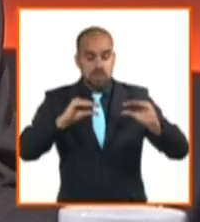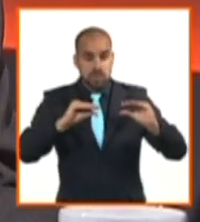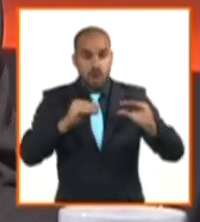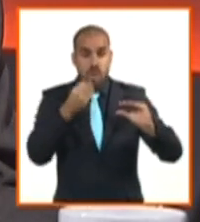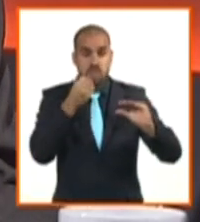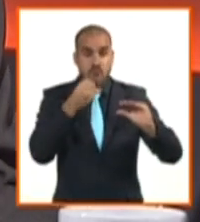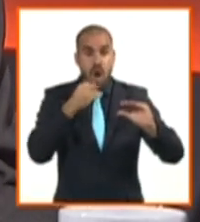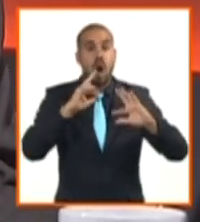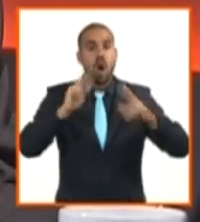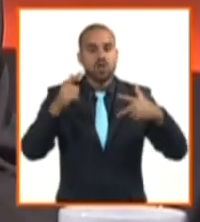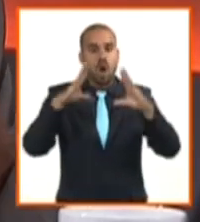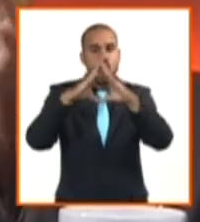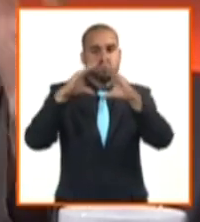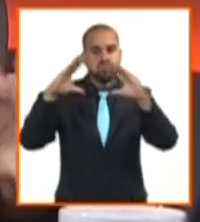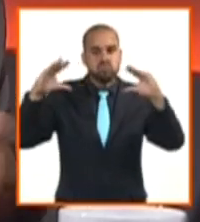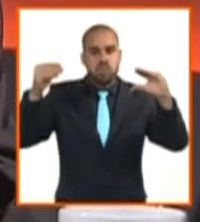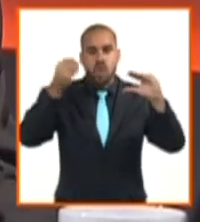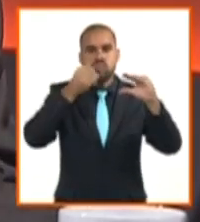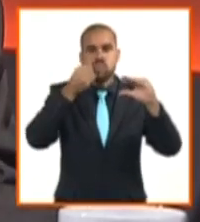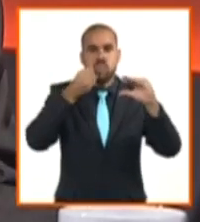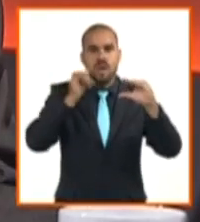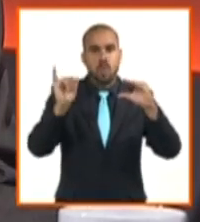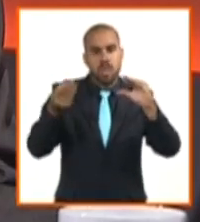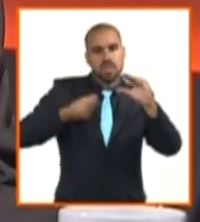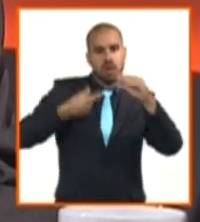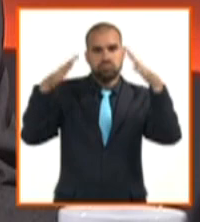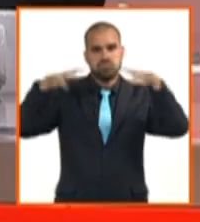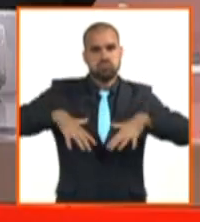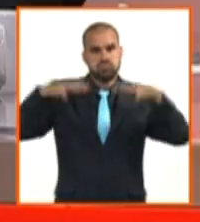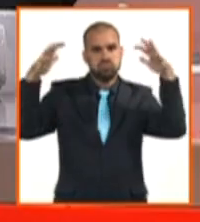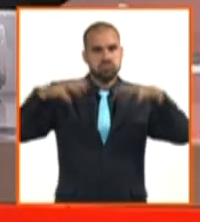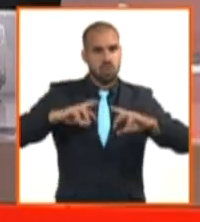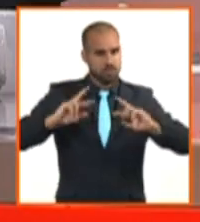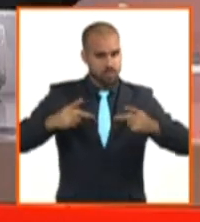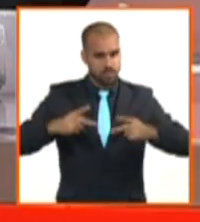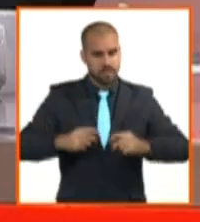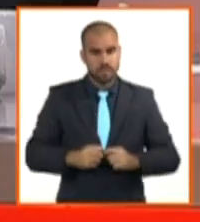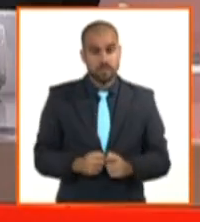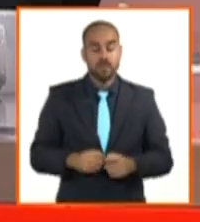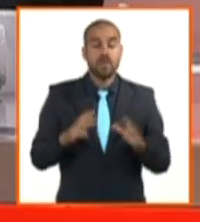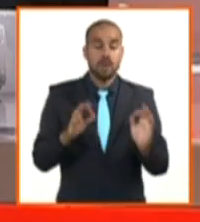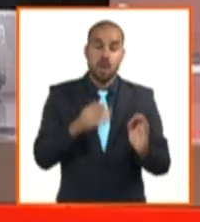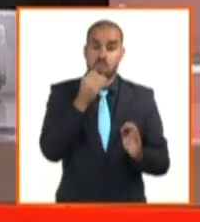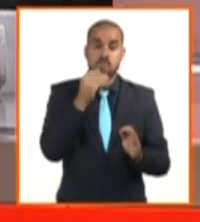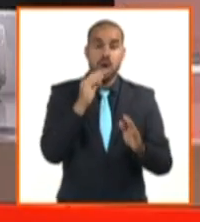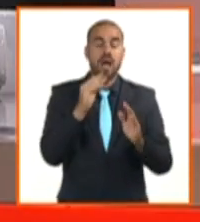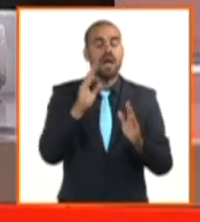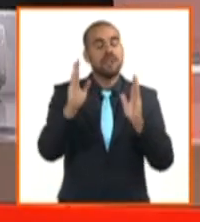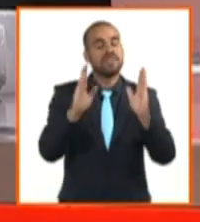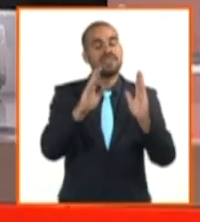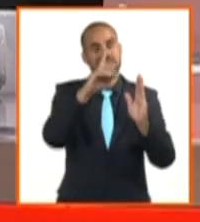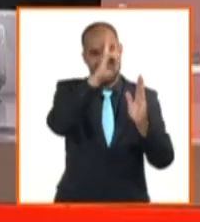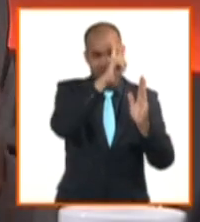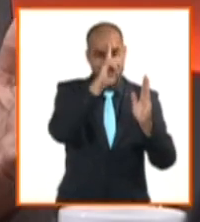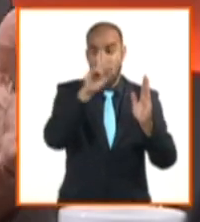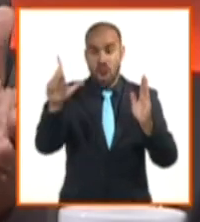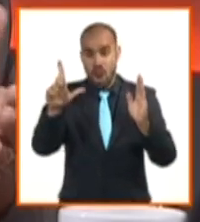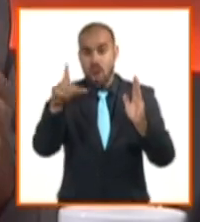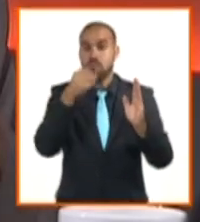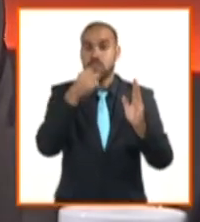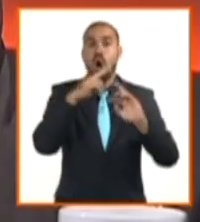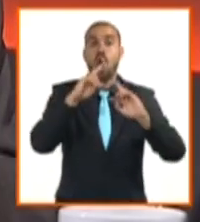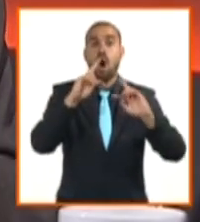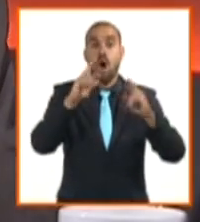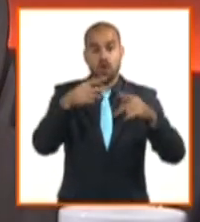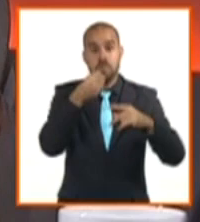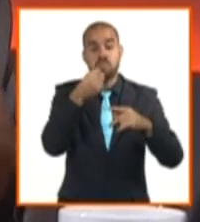algunos de esas zonas que están en el sur de cuba y el devengo de balones pues entonces volver una guagua que se vaya